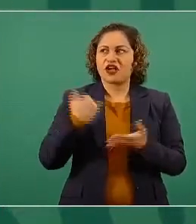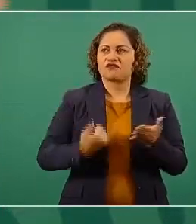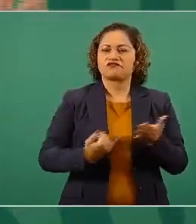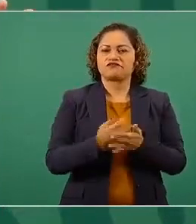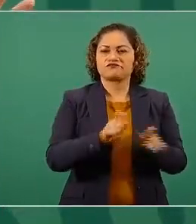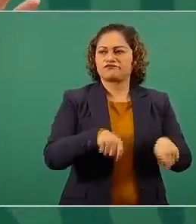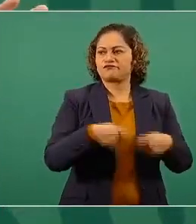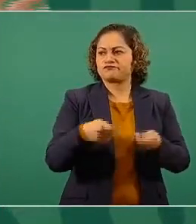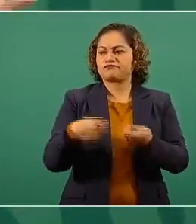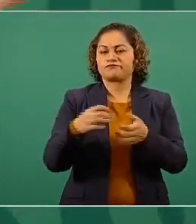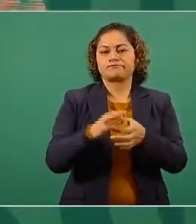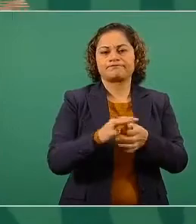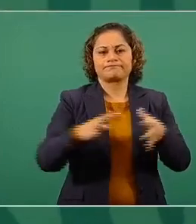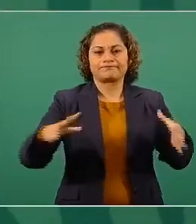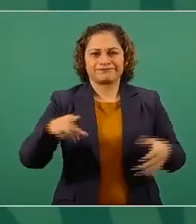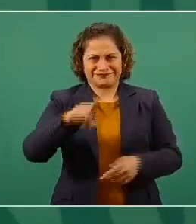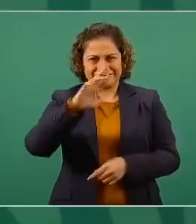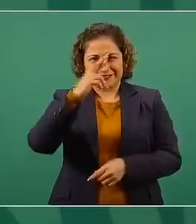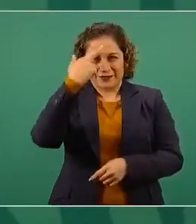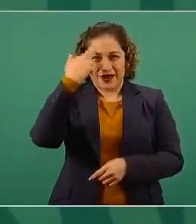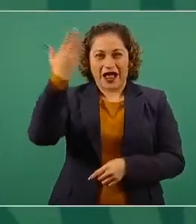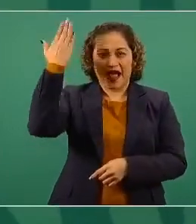Acuérdense cómo en Pemex hicieron 4